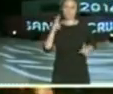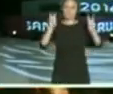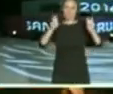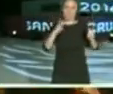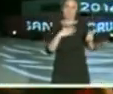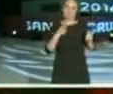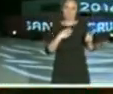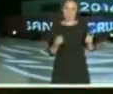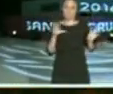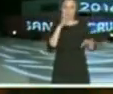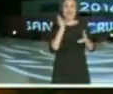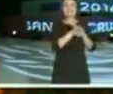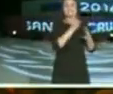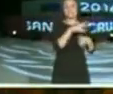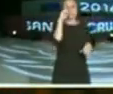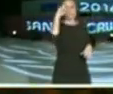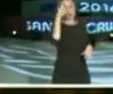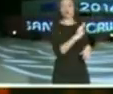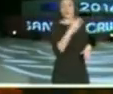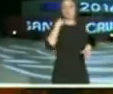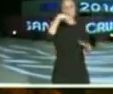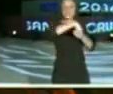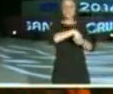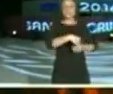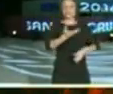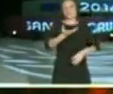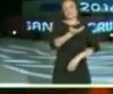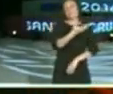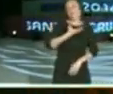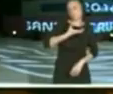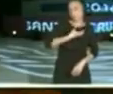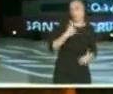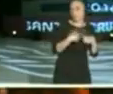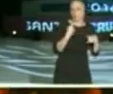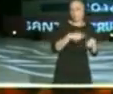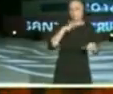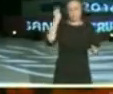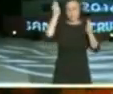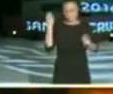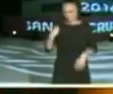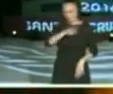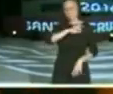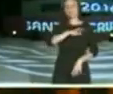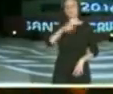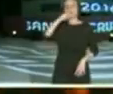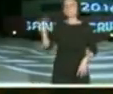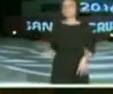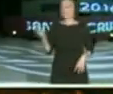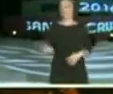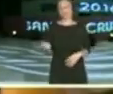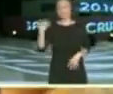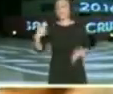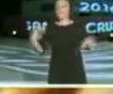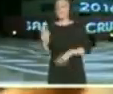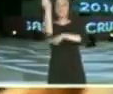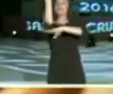del Ayuntamiento de Santa Cruz, porque entendemos que un carnavalero como fue Pedro Gómez Cuenca, Charlo, merece ya su estatua. Muchas gracias a